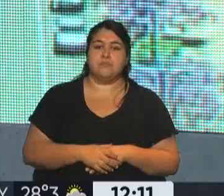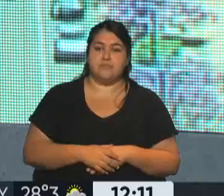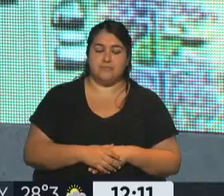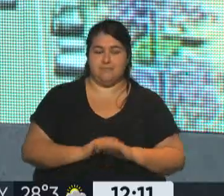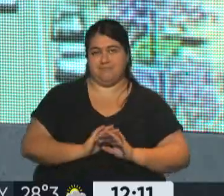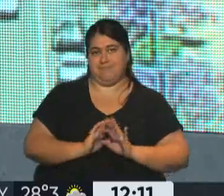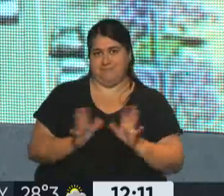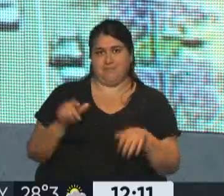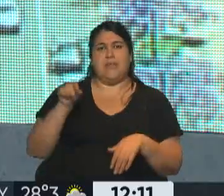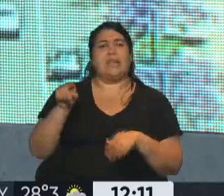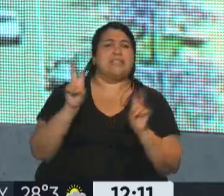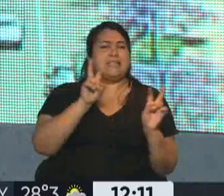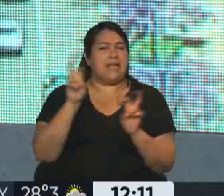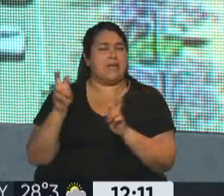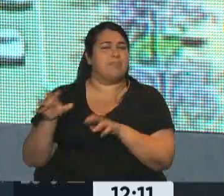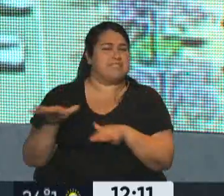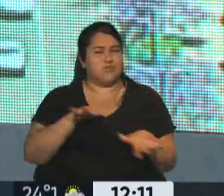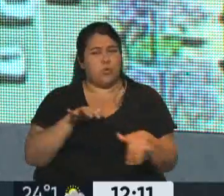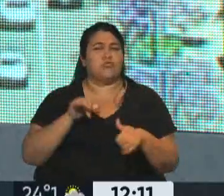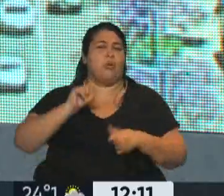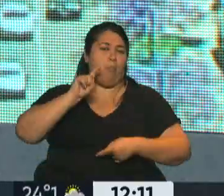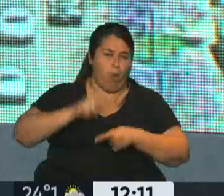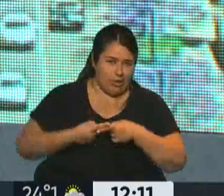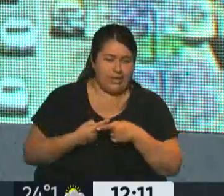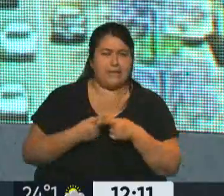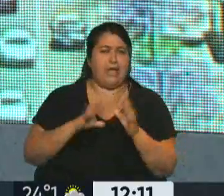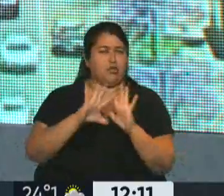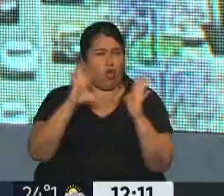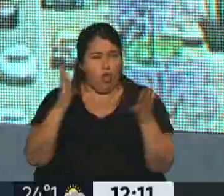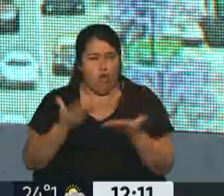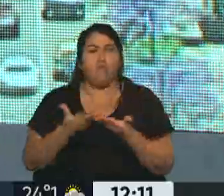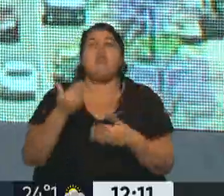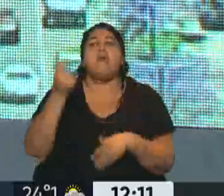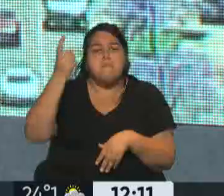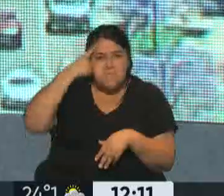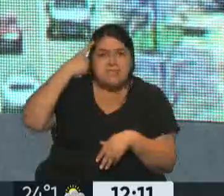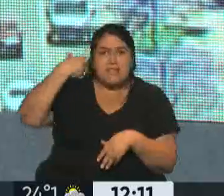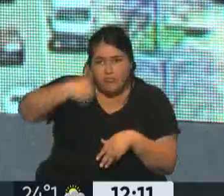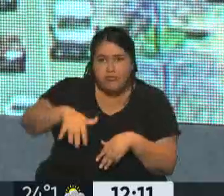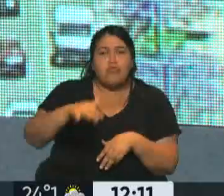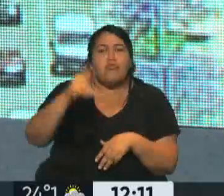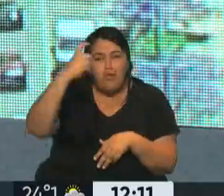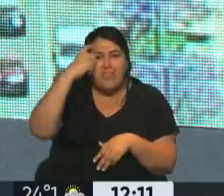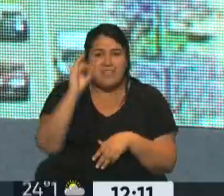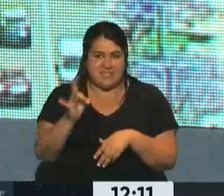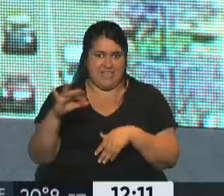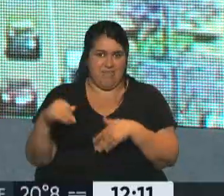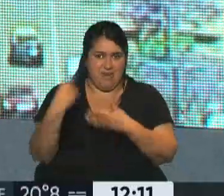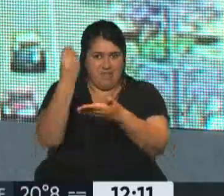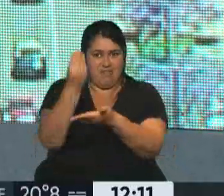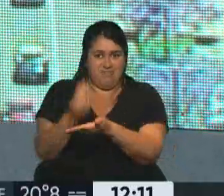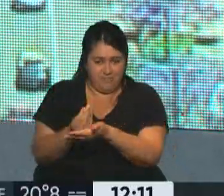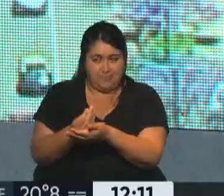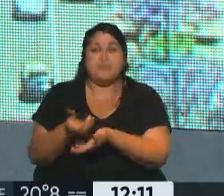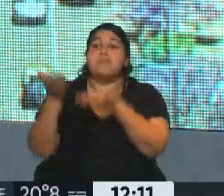Bueno, allí está todo lo que está sucediendo a nivel político, pensando, claro, en la asunción del 10 de diciembre. Vamos a estar analizando esta transición con Nahuel